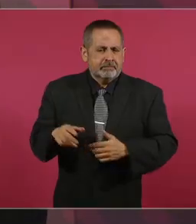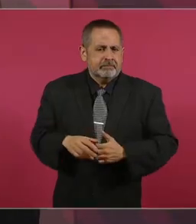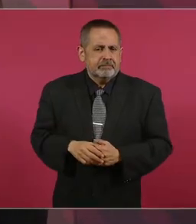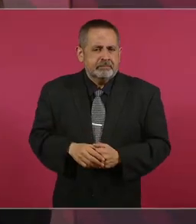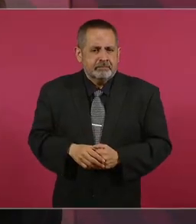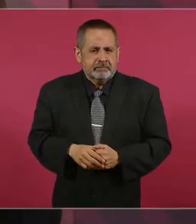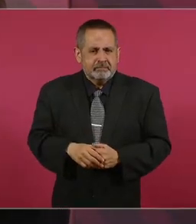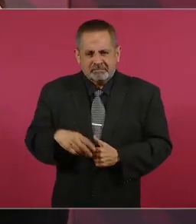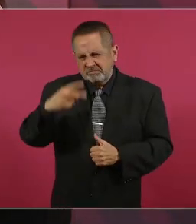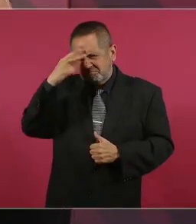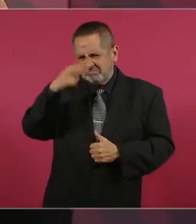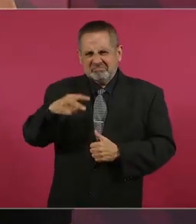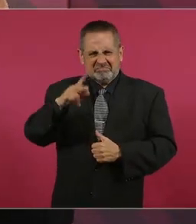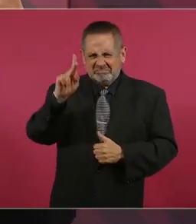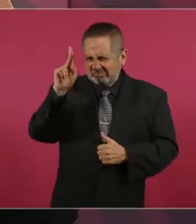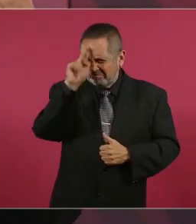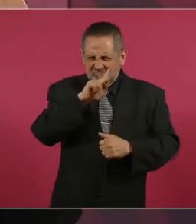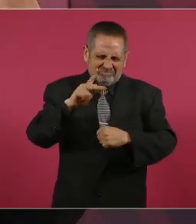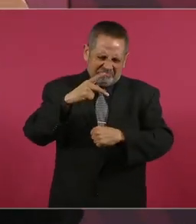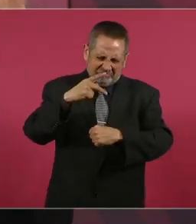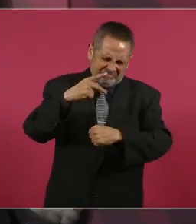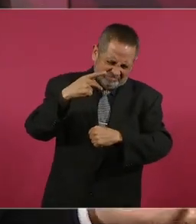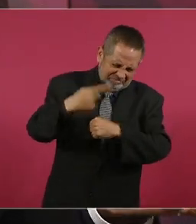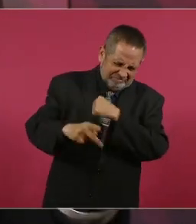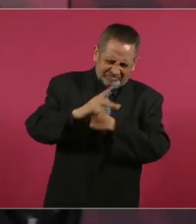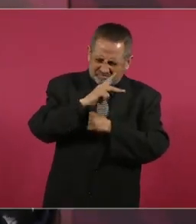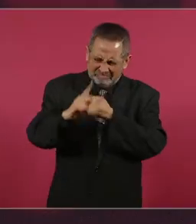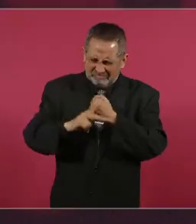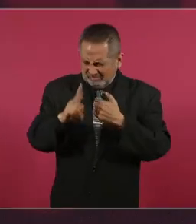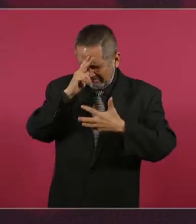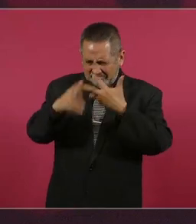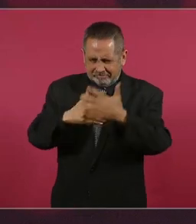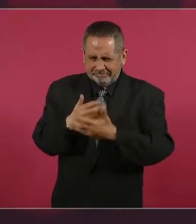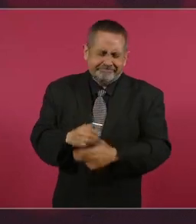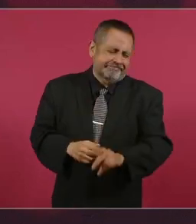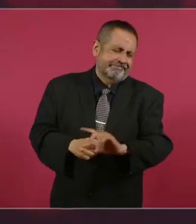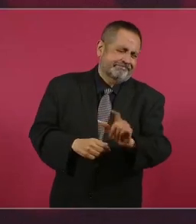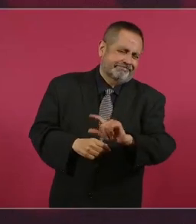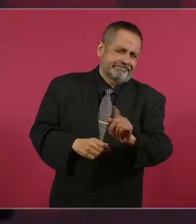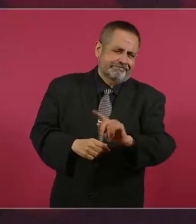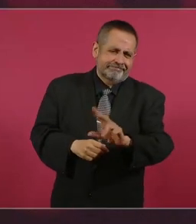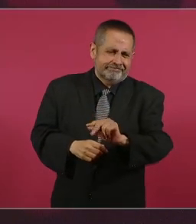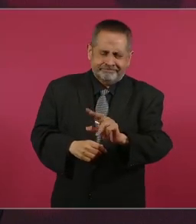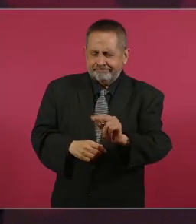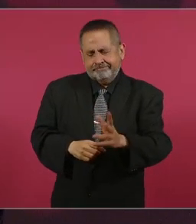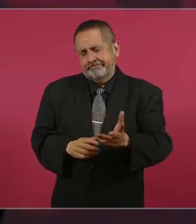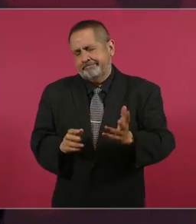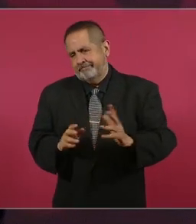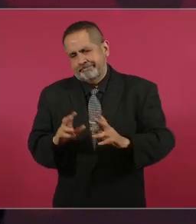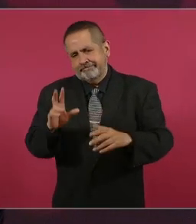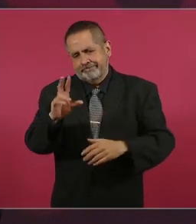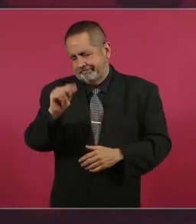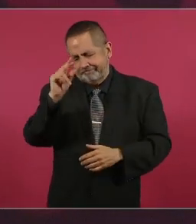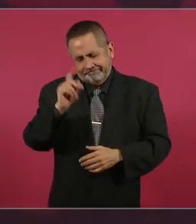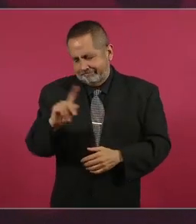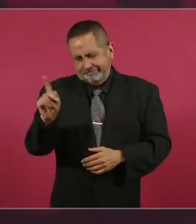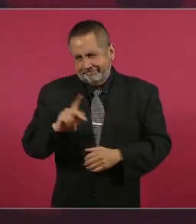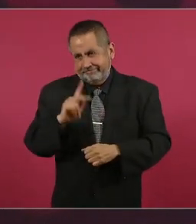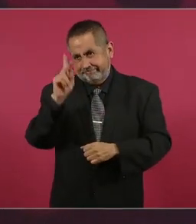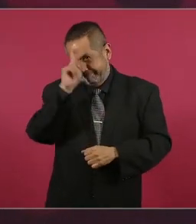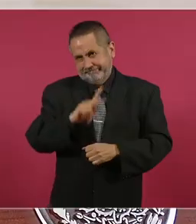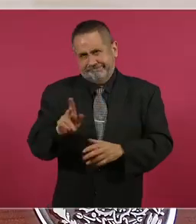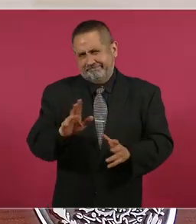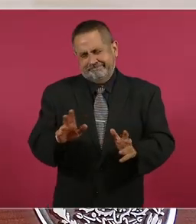del México, de los peores países en violencia. No, no, no, no, no, no, no, no, no.